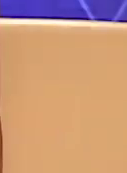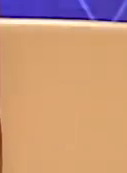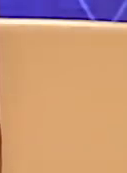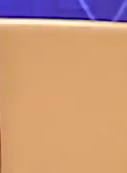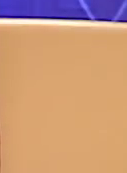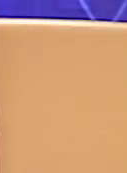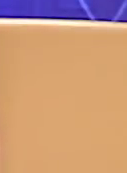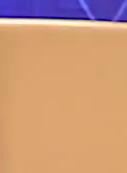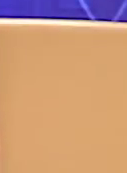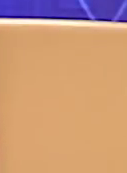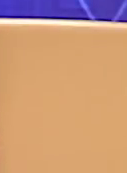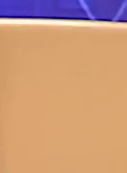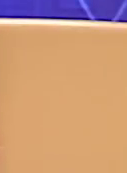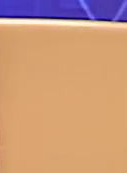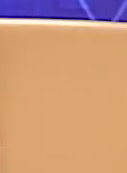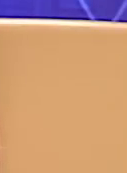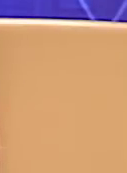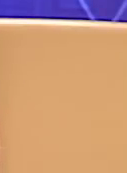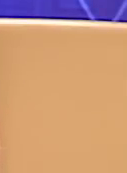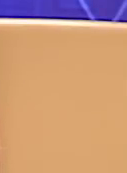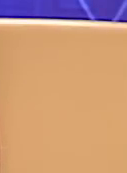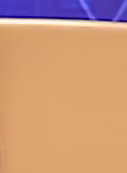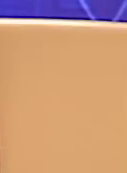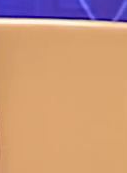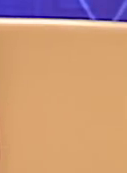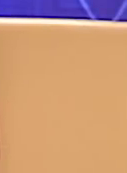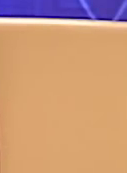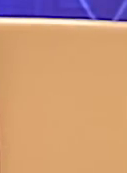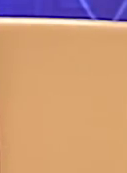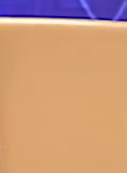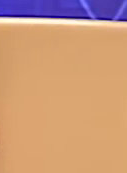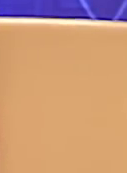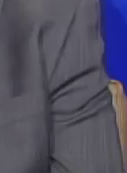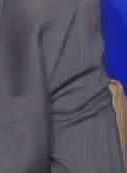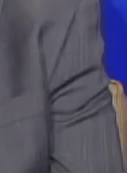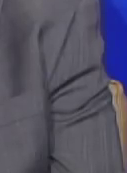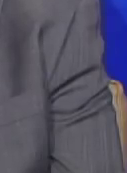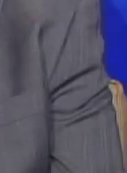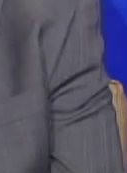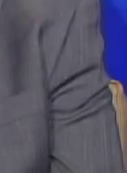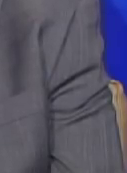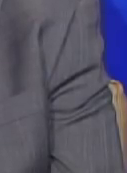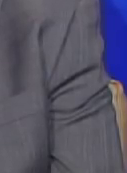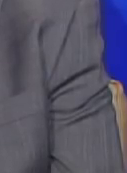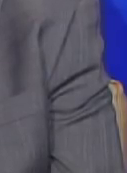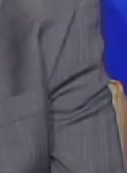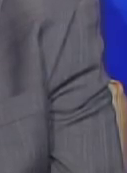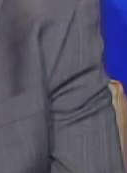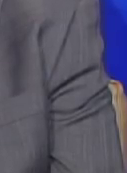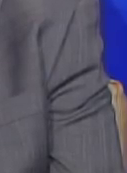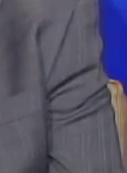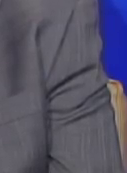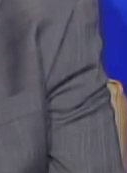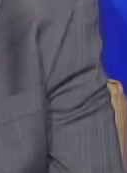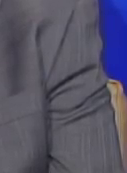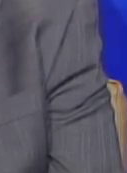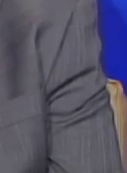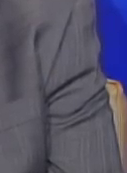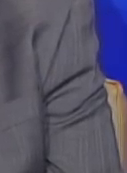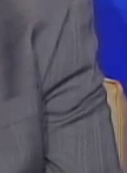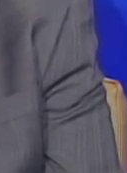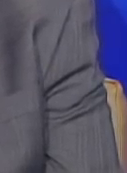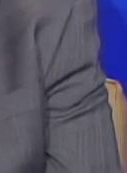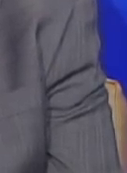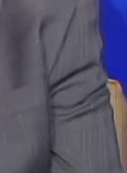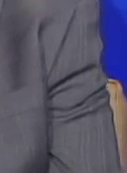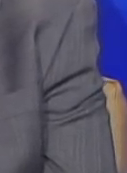amigos tal como lo anunciamos en entrevista venevisión estamos listos para conversar con josé antonio sin yepes director de datanálisis bienvenidos